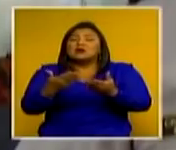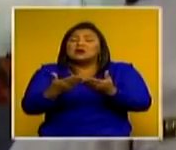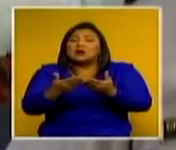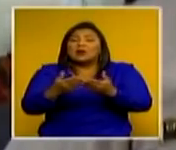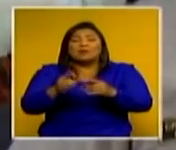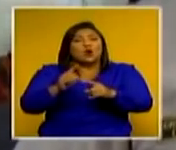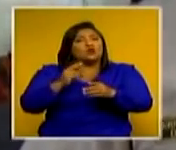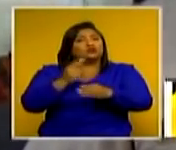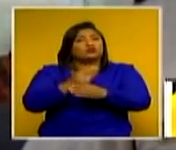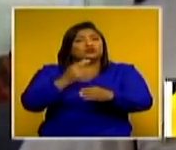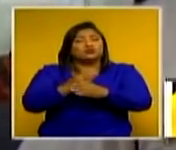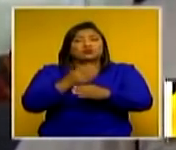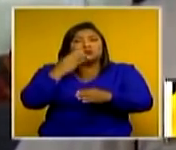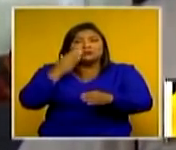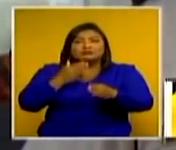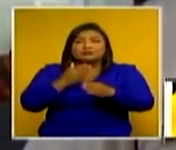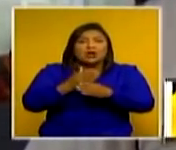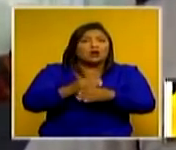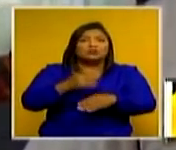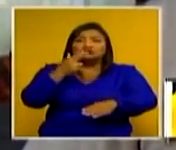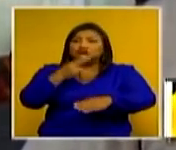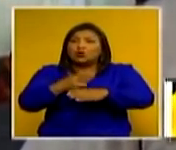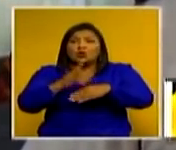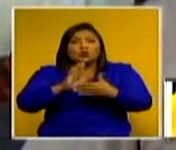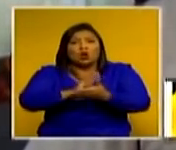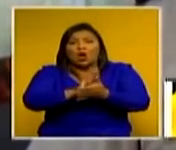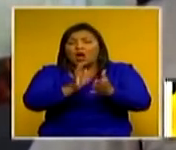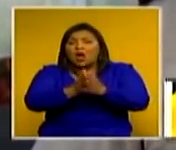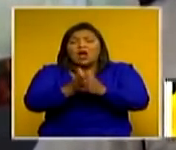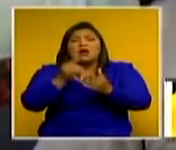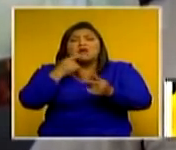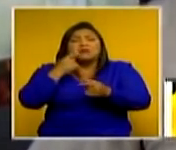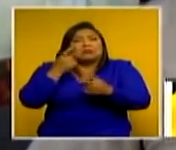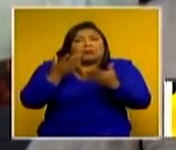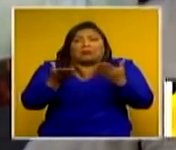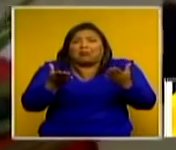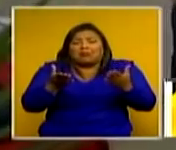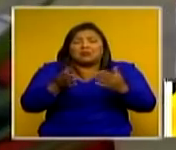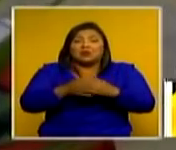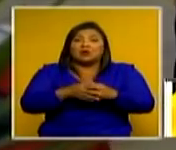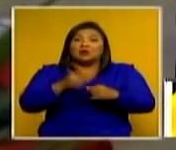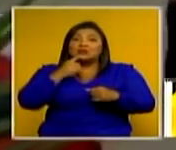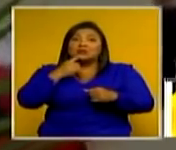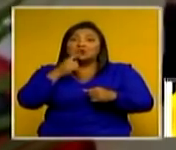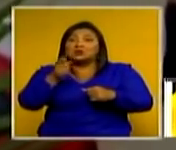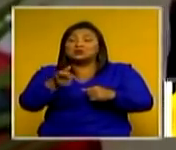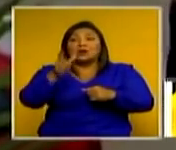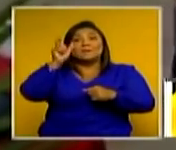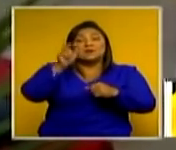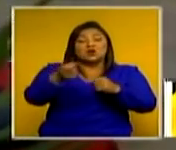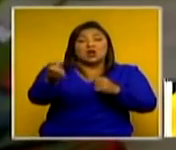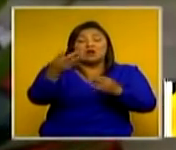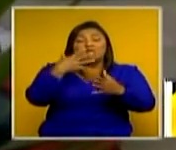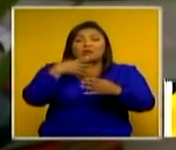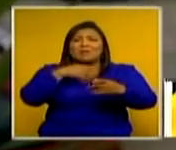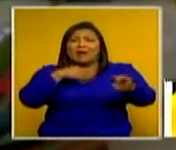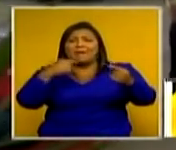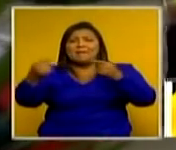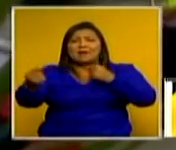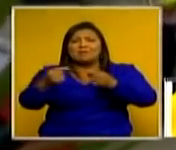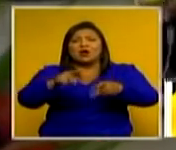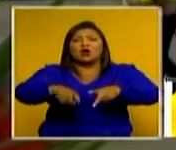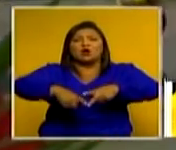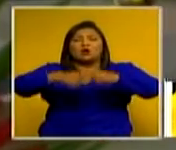de armas cuando impulsa antes de armas de fuego no hay amotinamiento alguno según fuentes oficiales el enfrentamiento inició